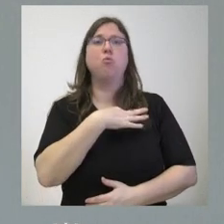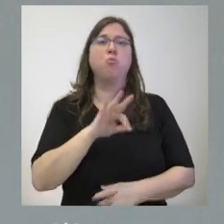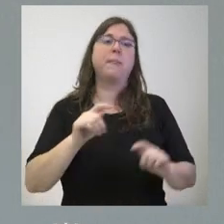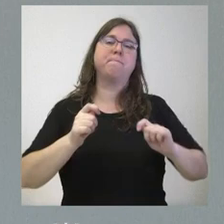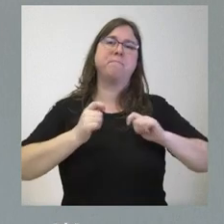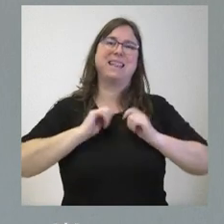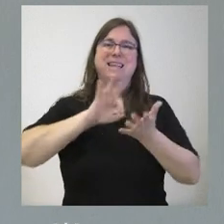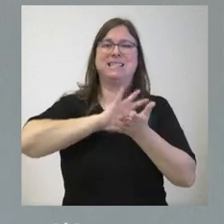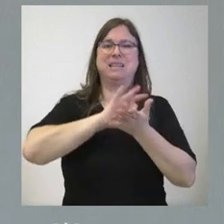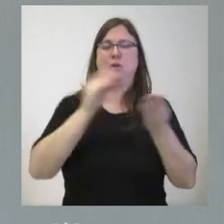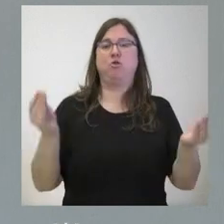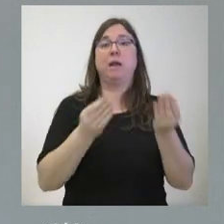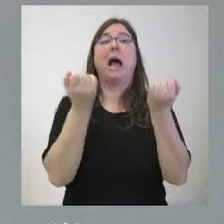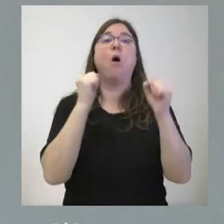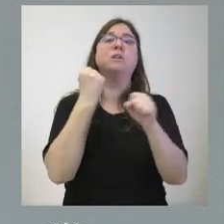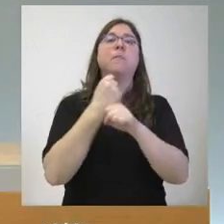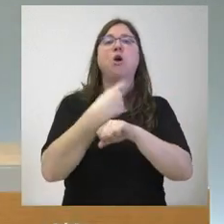mejorar el servicio aunque se trabaje en menos horas.